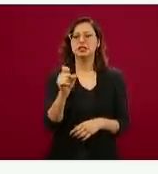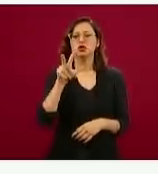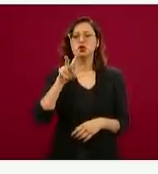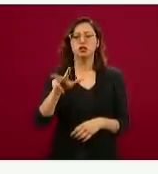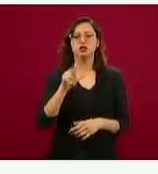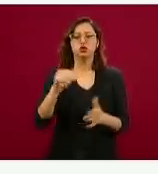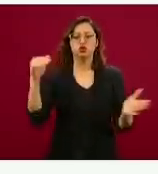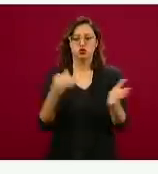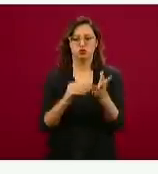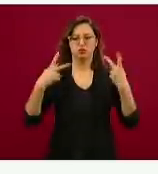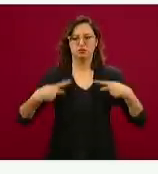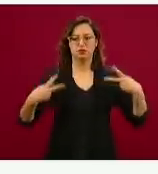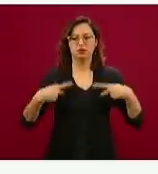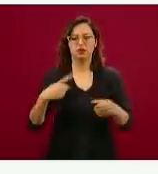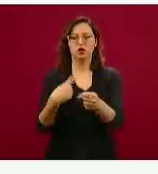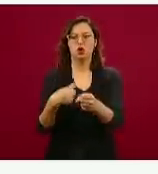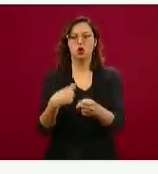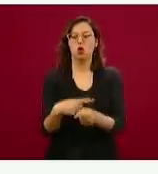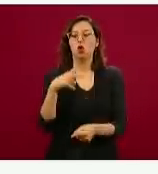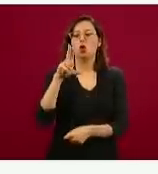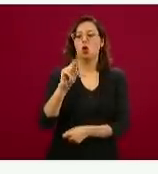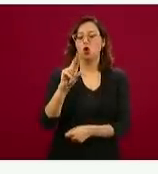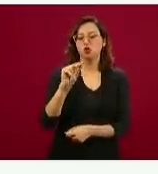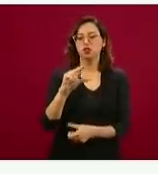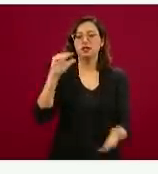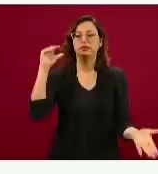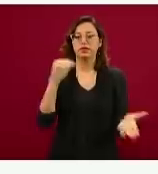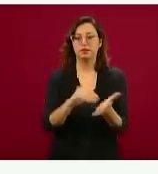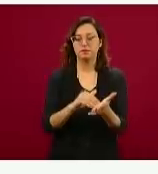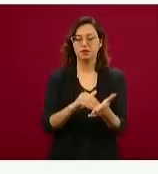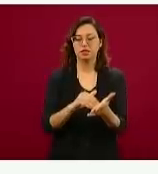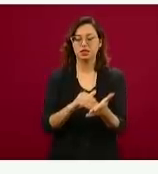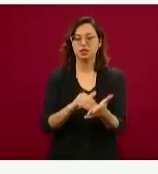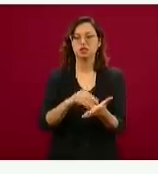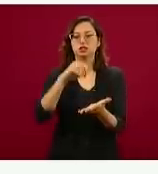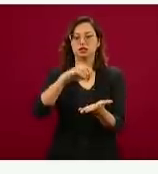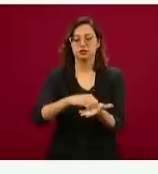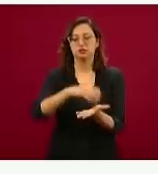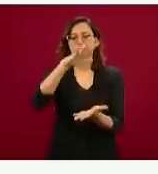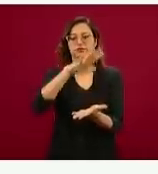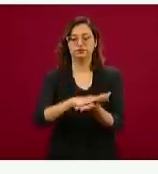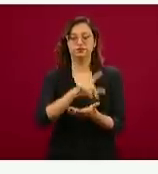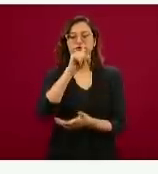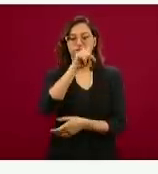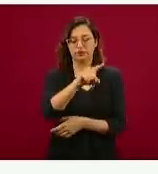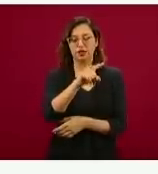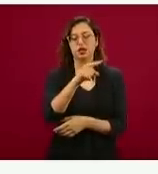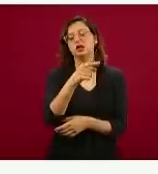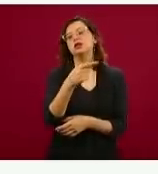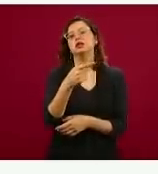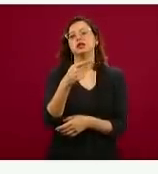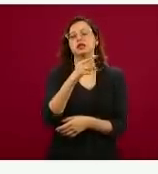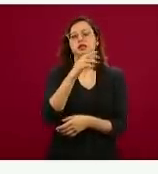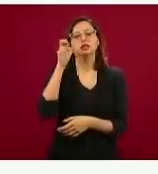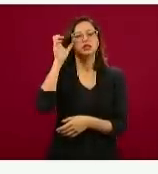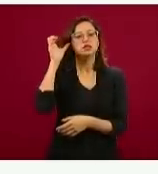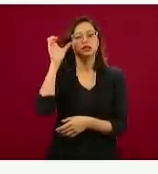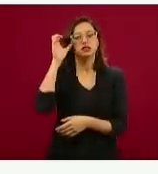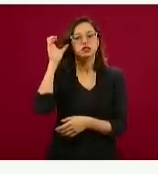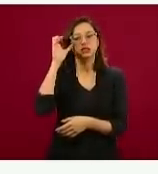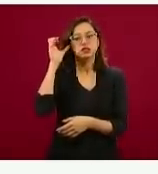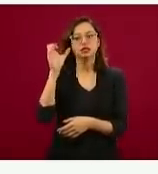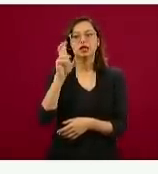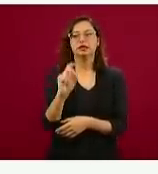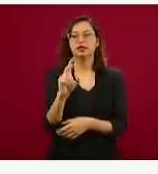casos, 80,000 de ellos, casi 81,000, fueron registrados en China, 37,000 fuera